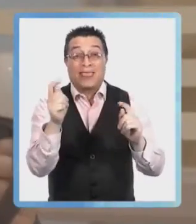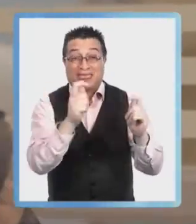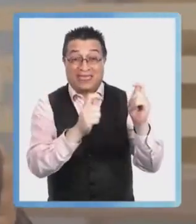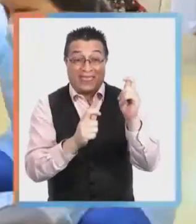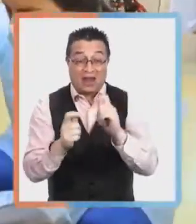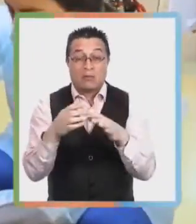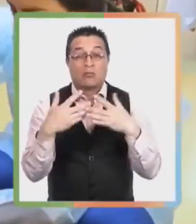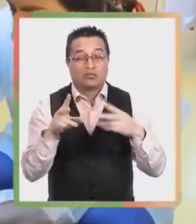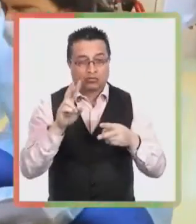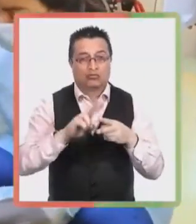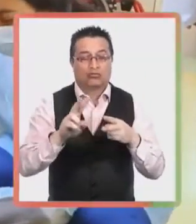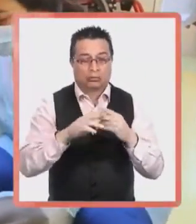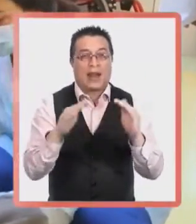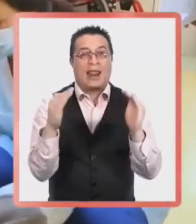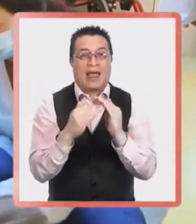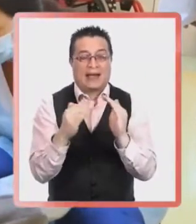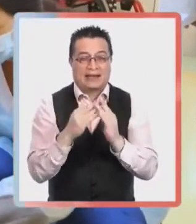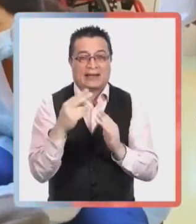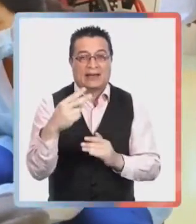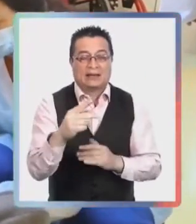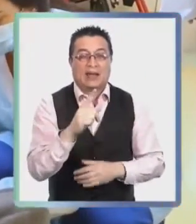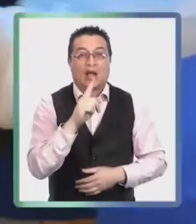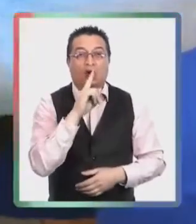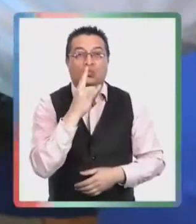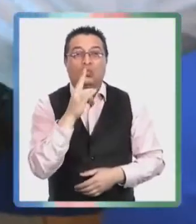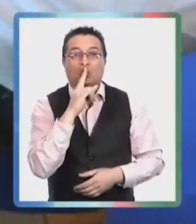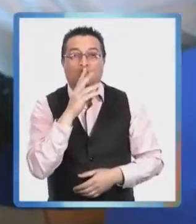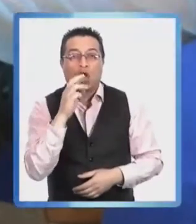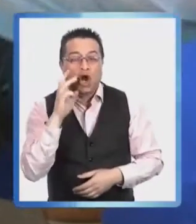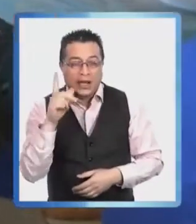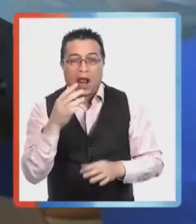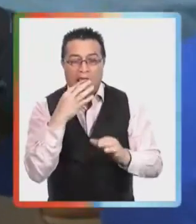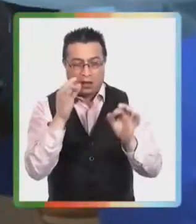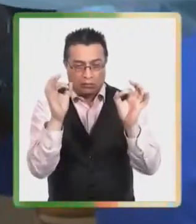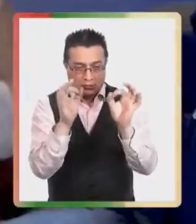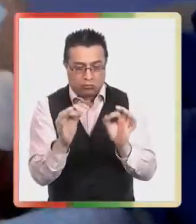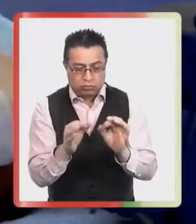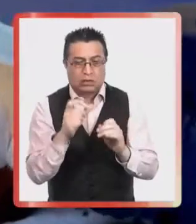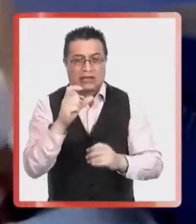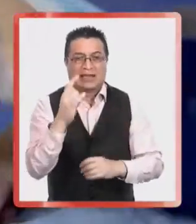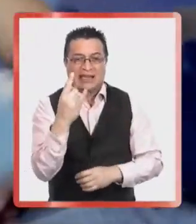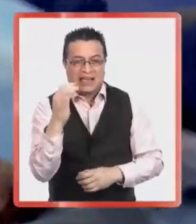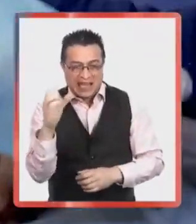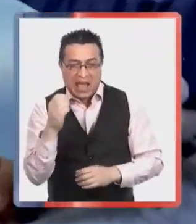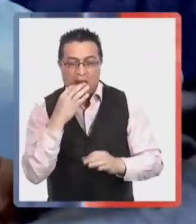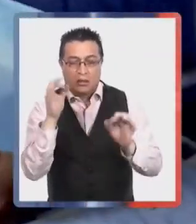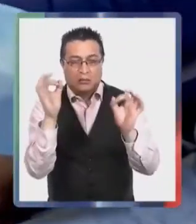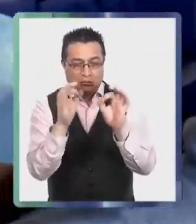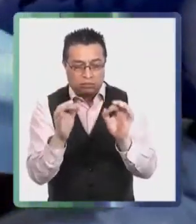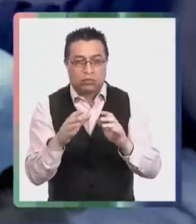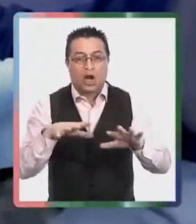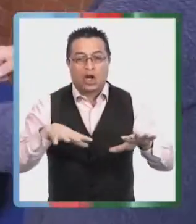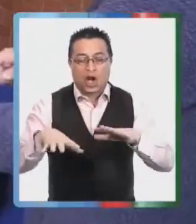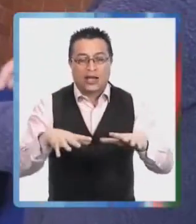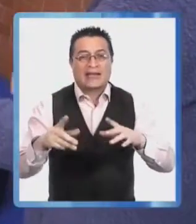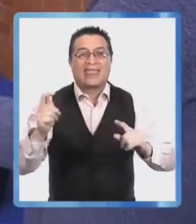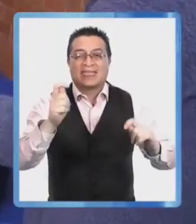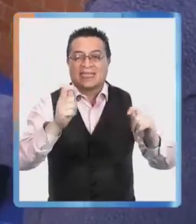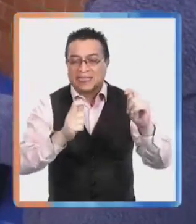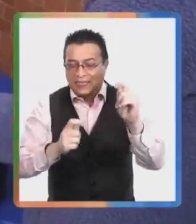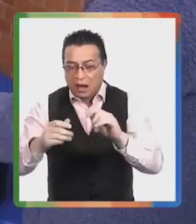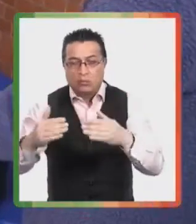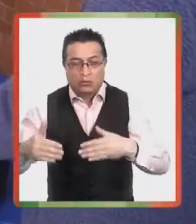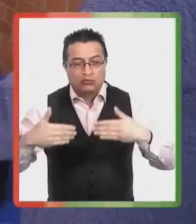terapias pasaron a ser realizadas en las casas con tutoriales con un tablet con guía virtual es cierto también con implementos terapéuticos que